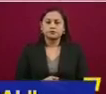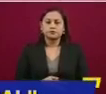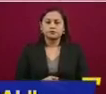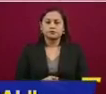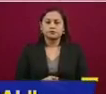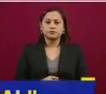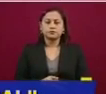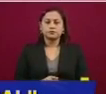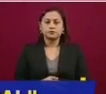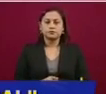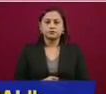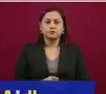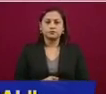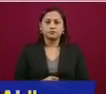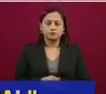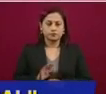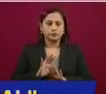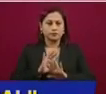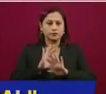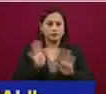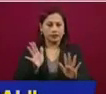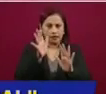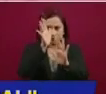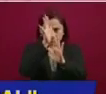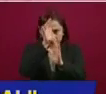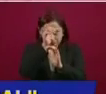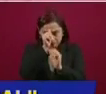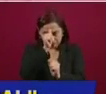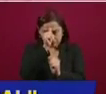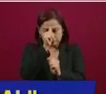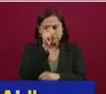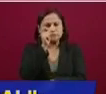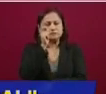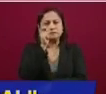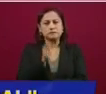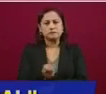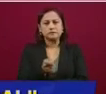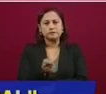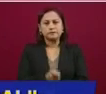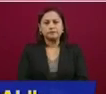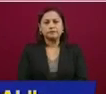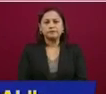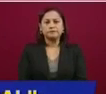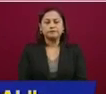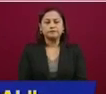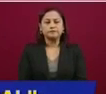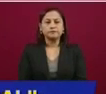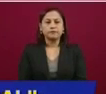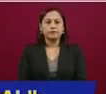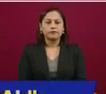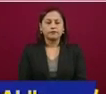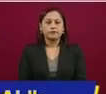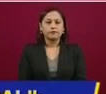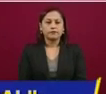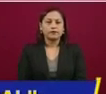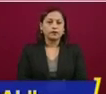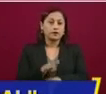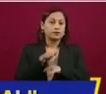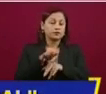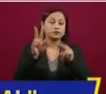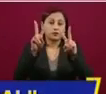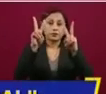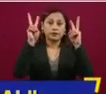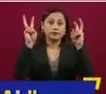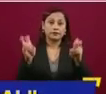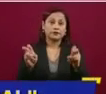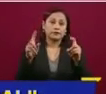se llegó a un acuerdo en el conflicto de la Policía